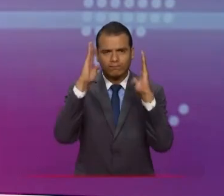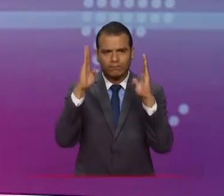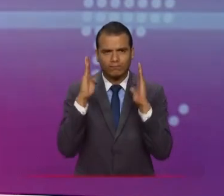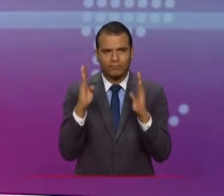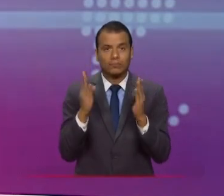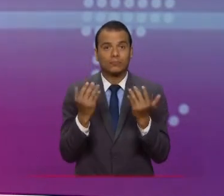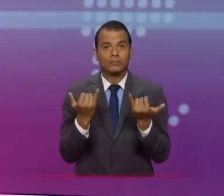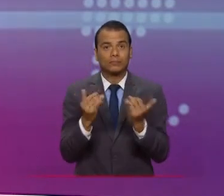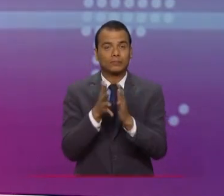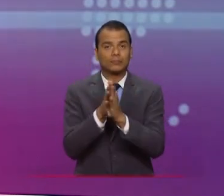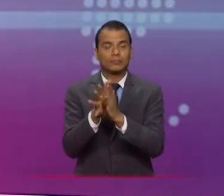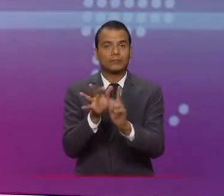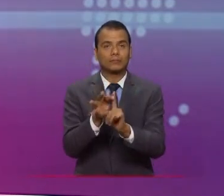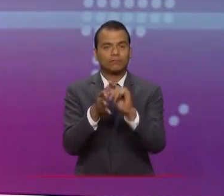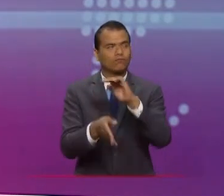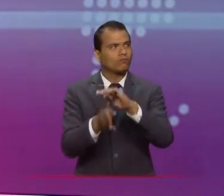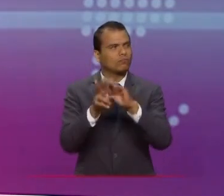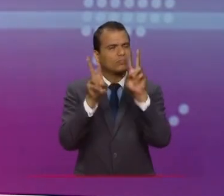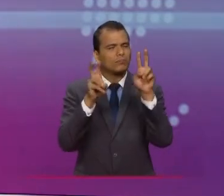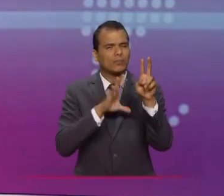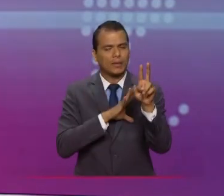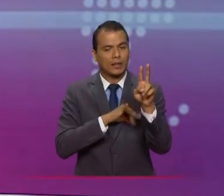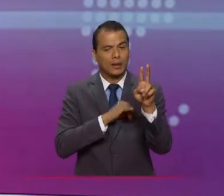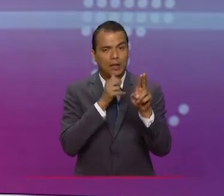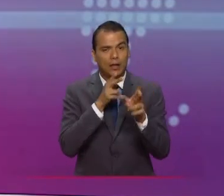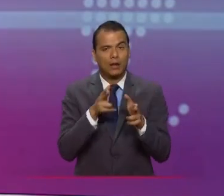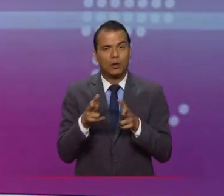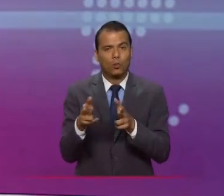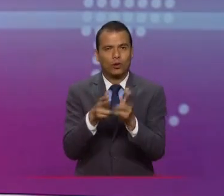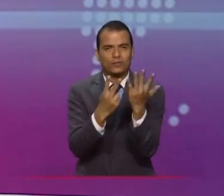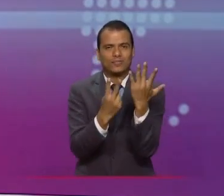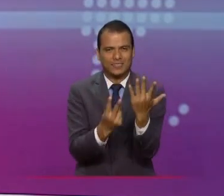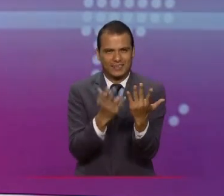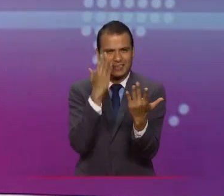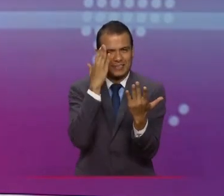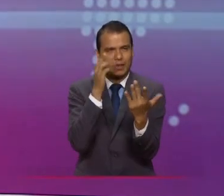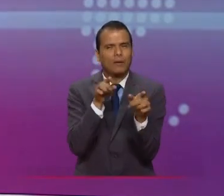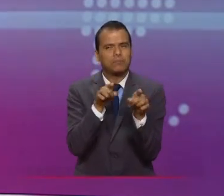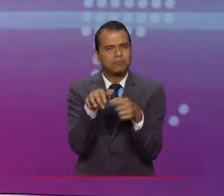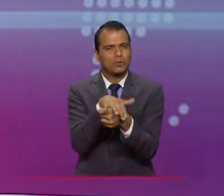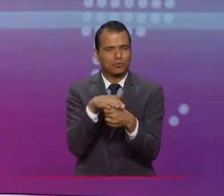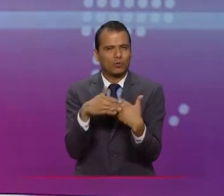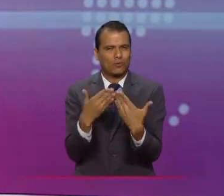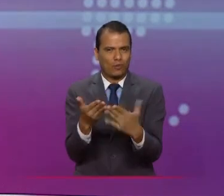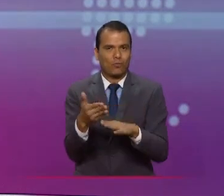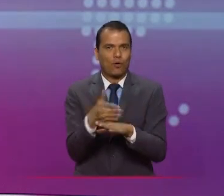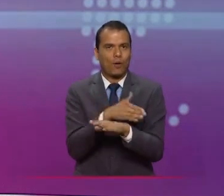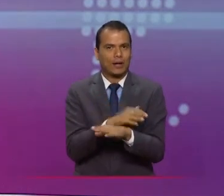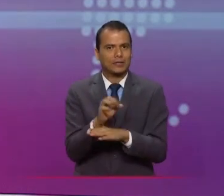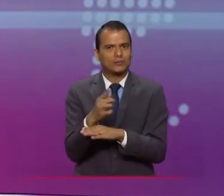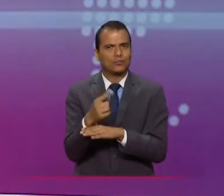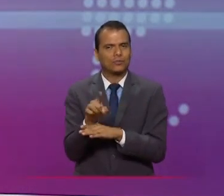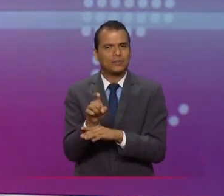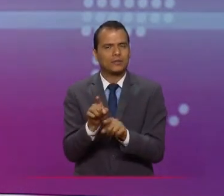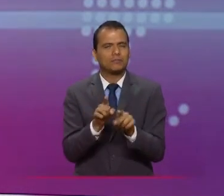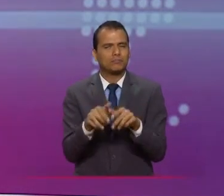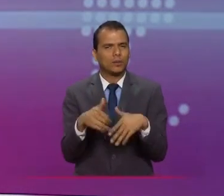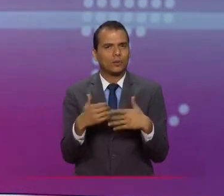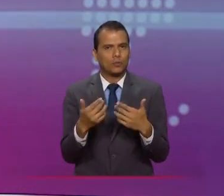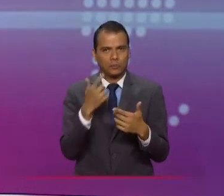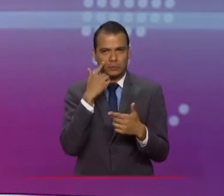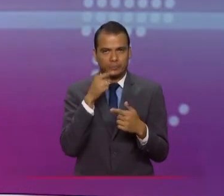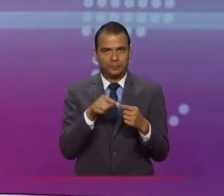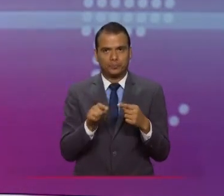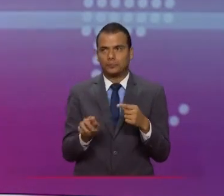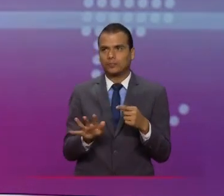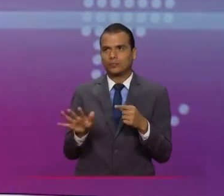Seguimos con el especial sobre los ríos de Cali en el marco de la COP16. Hoy analizaremos el afluente que surge a 1.800 metros de